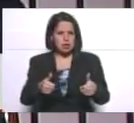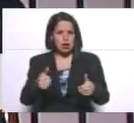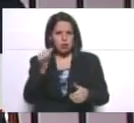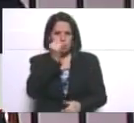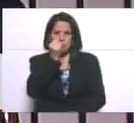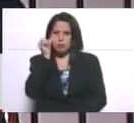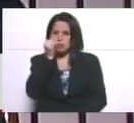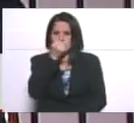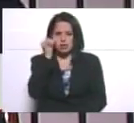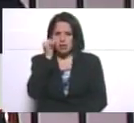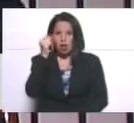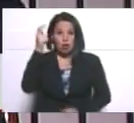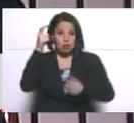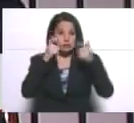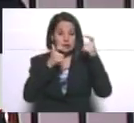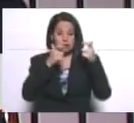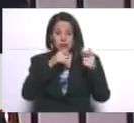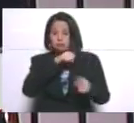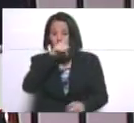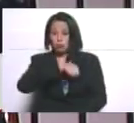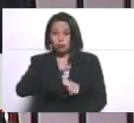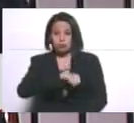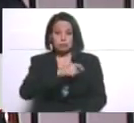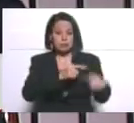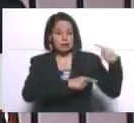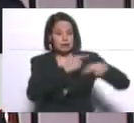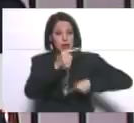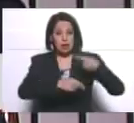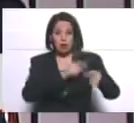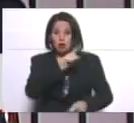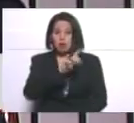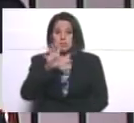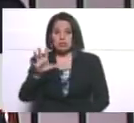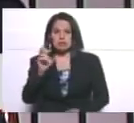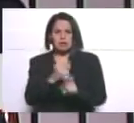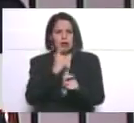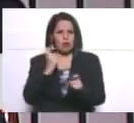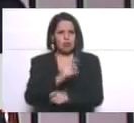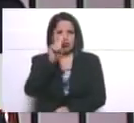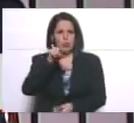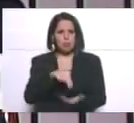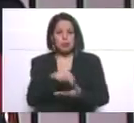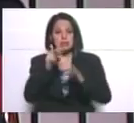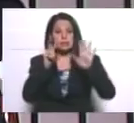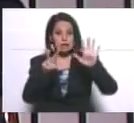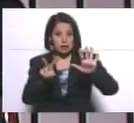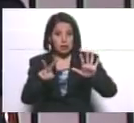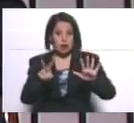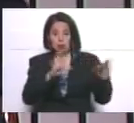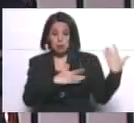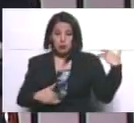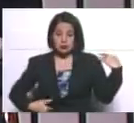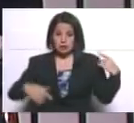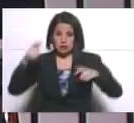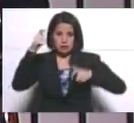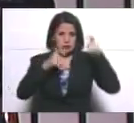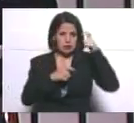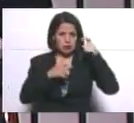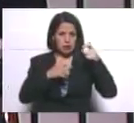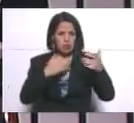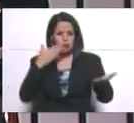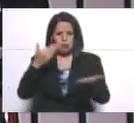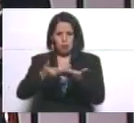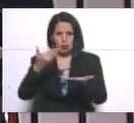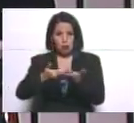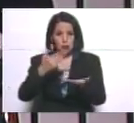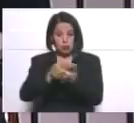de nuestro comandante eterno. El 15 de agosto de 2007, el presidente Chávez haciendo la propuesta